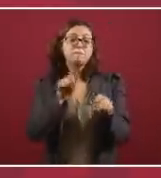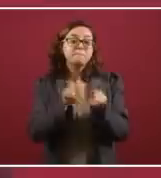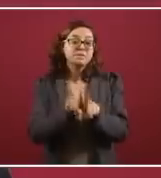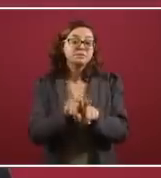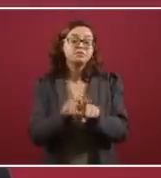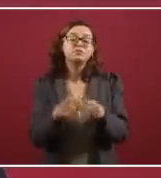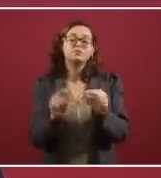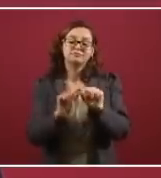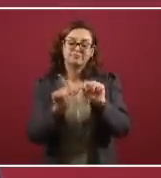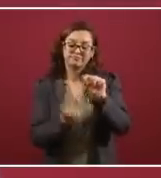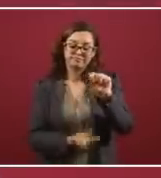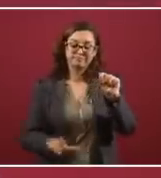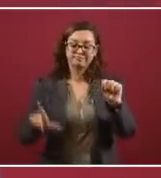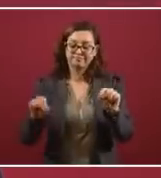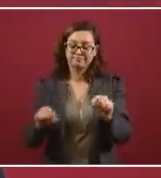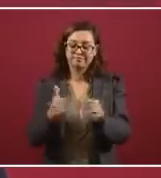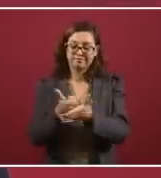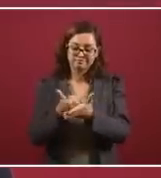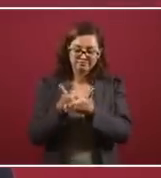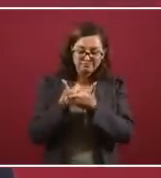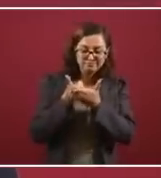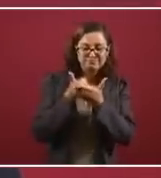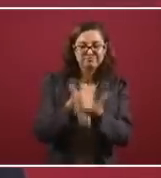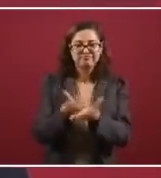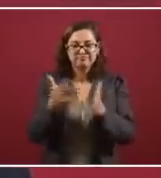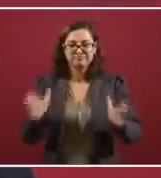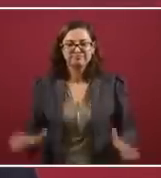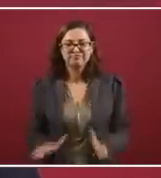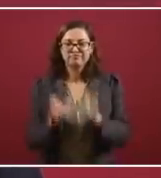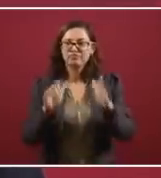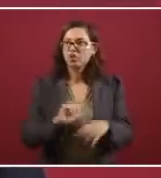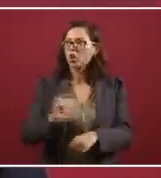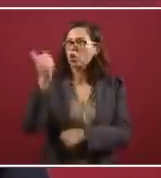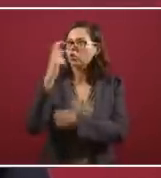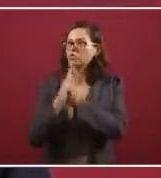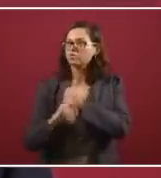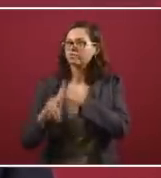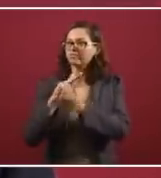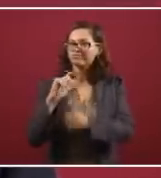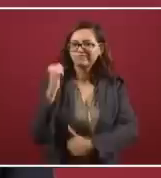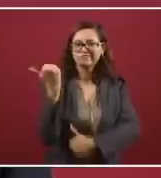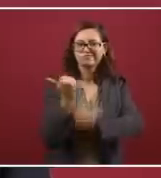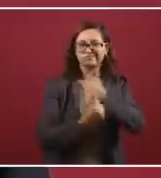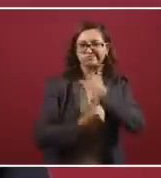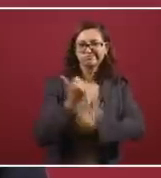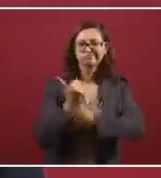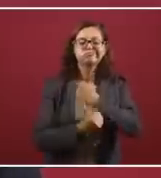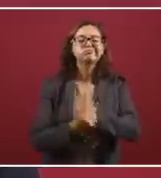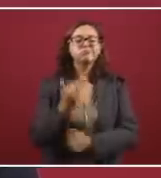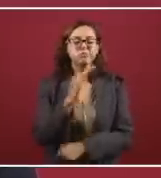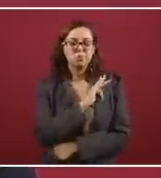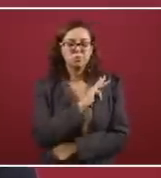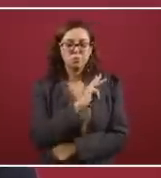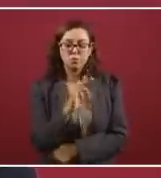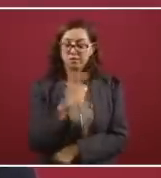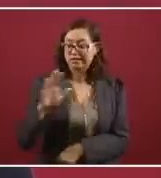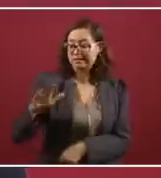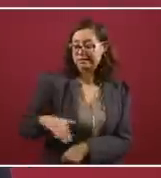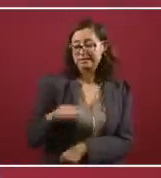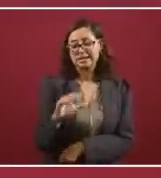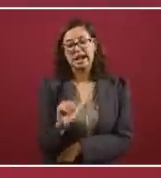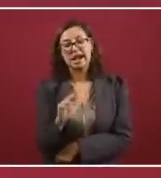a que México obtenga una ventaja competitiva básica. Ya lo explicaban Carlos Slim y el